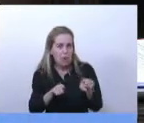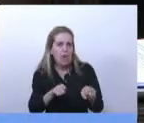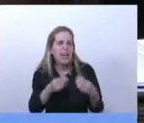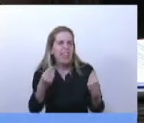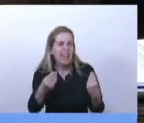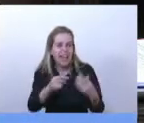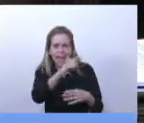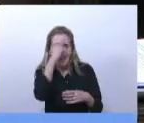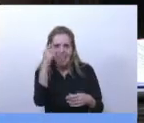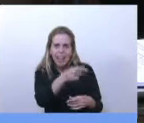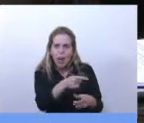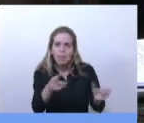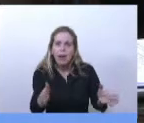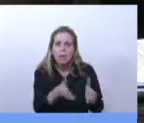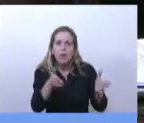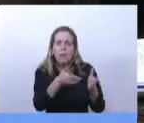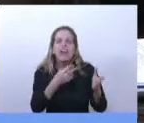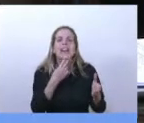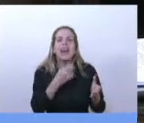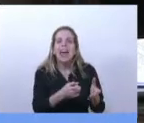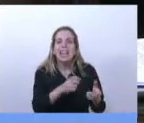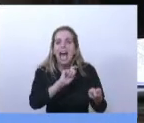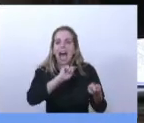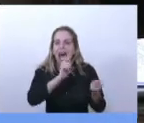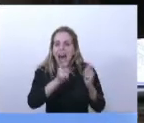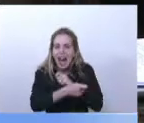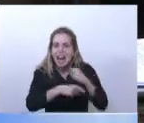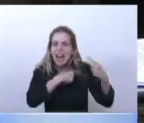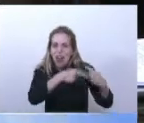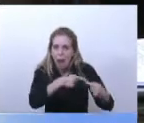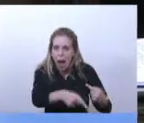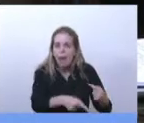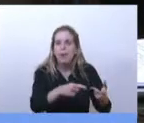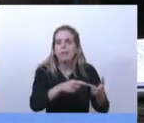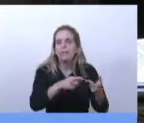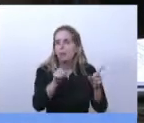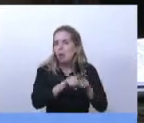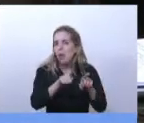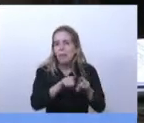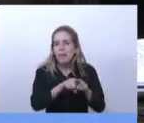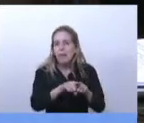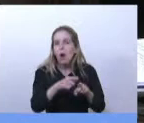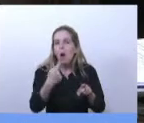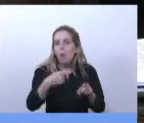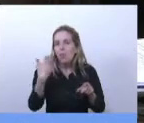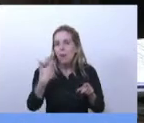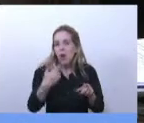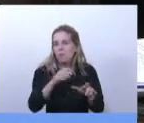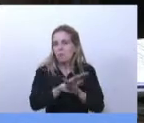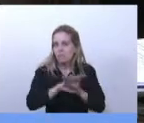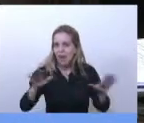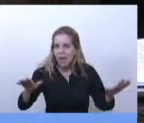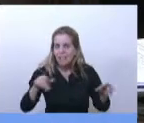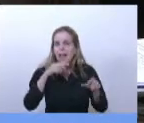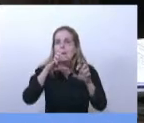del estado para promover las energías renovables y la eficiencia energética en el mismo sentido es que no se han lanzado más rondas del